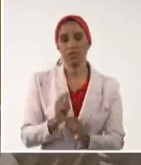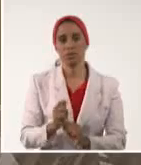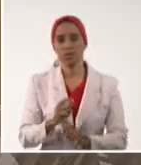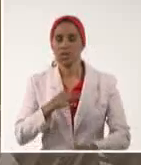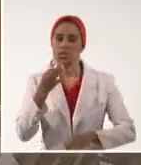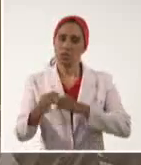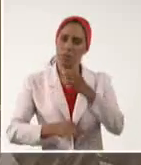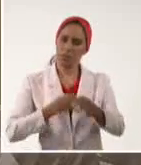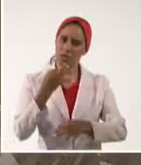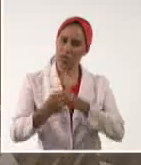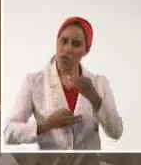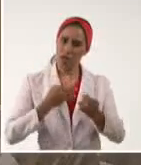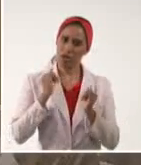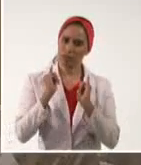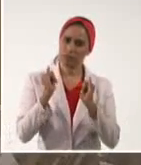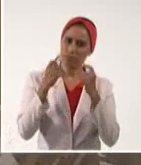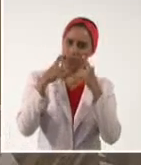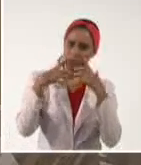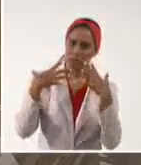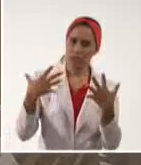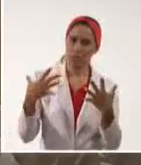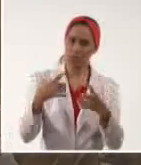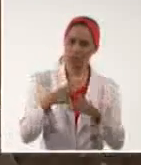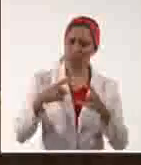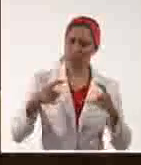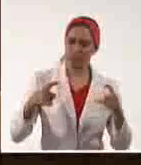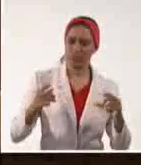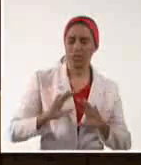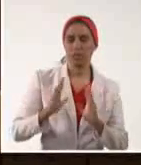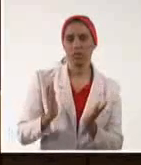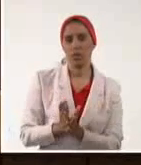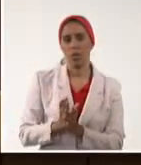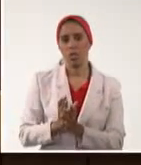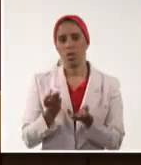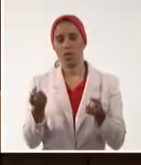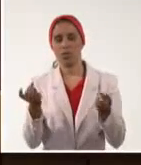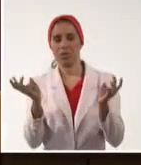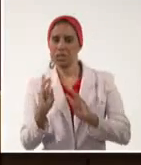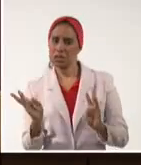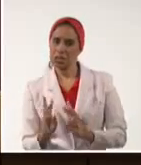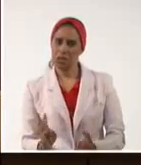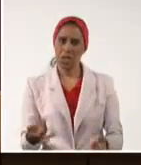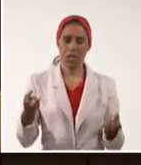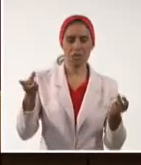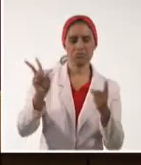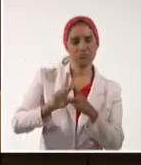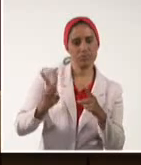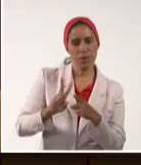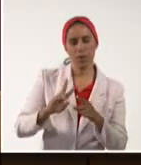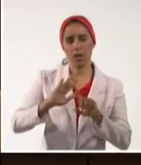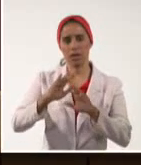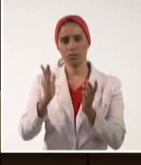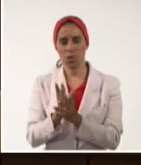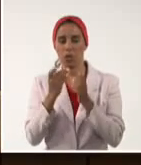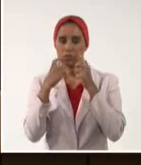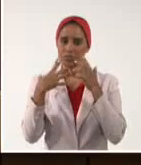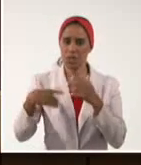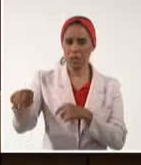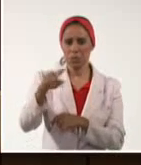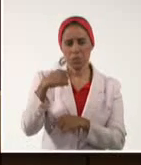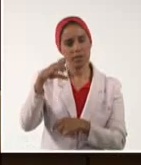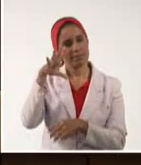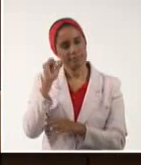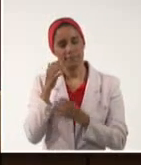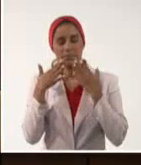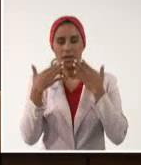explicaciones más amplias y detalladas al respecto en nuestros medios y plataformas. Pero afirmo enfáticamente